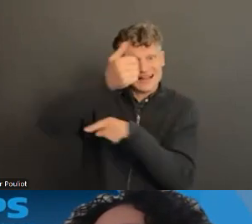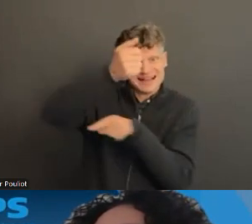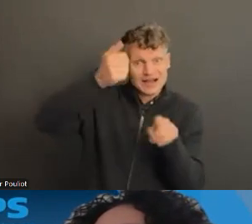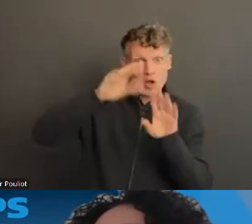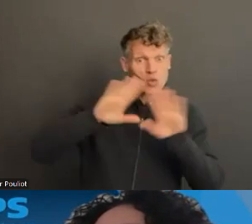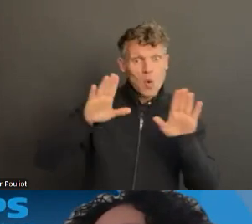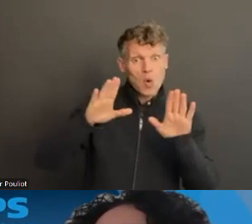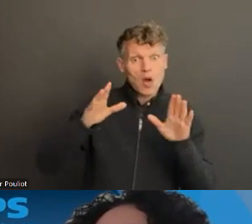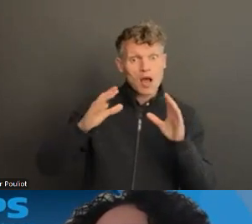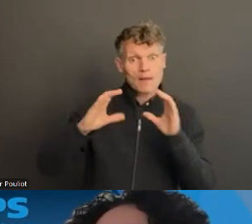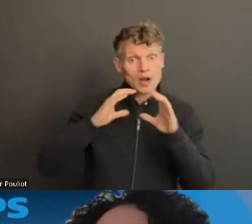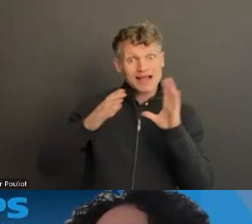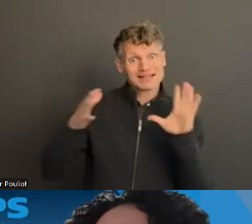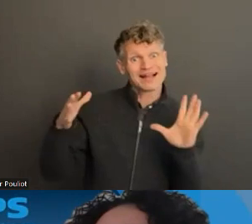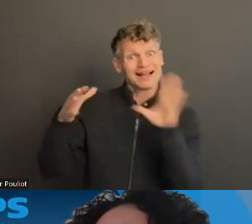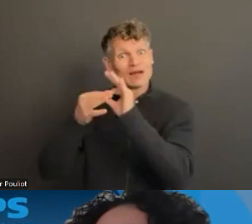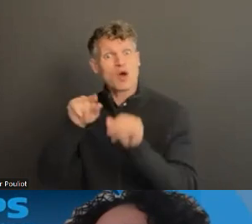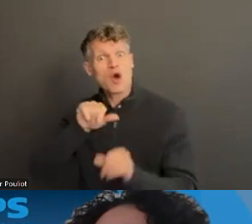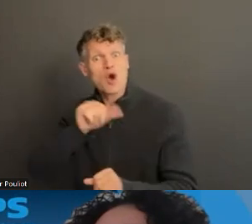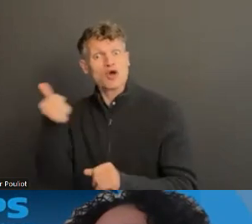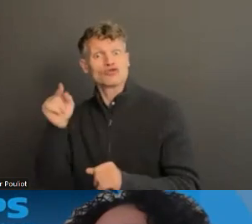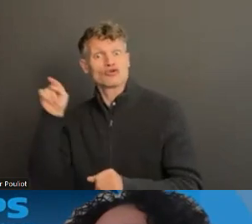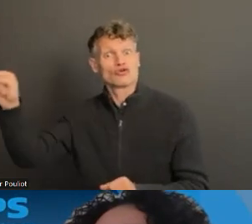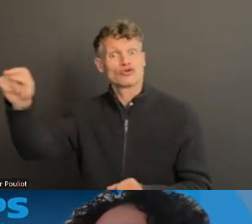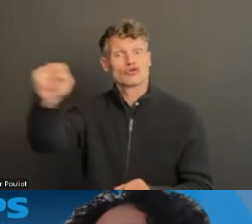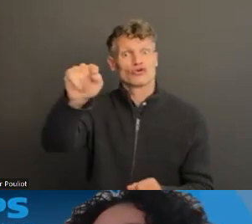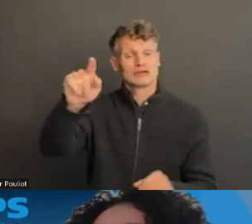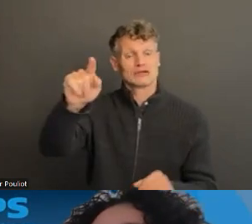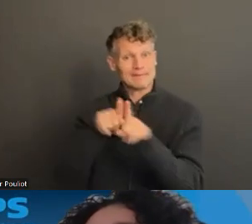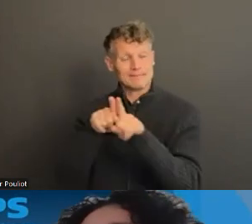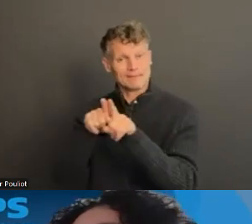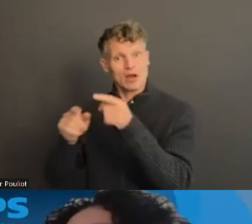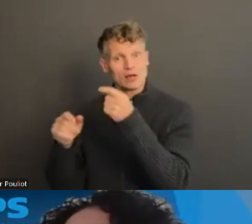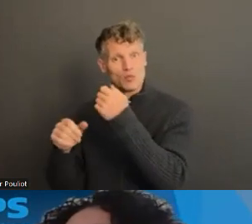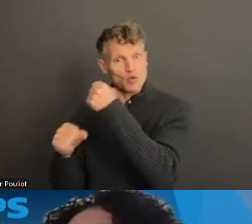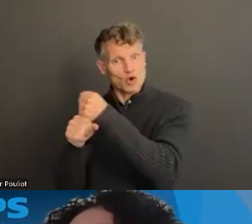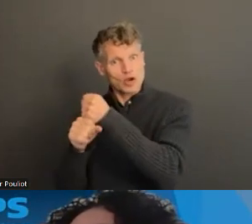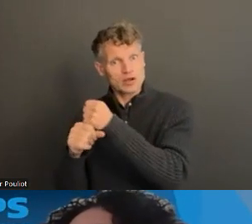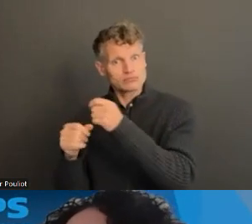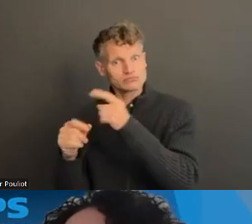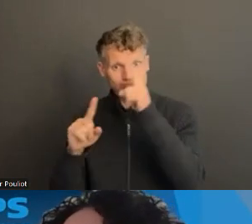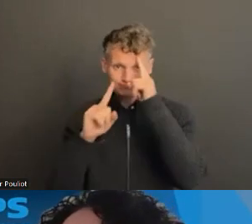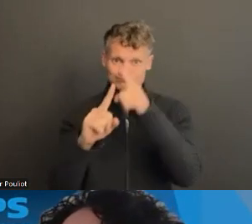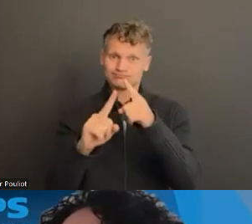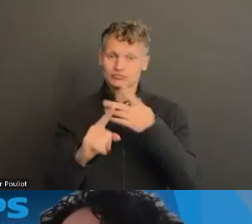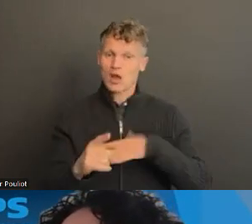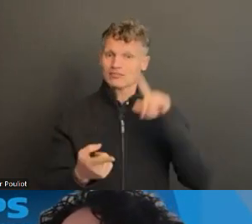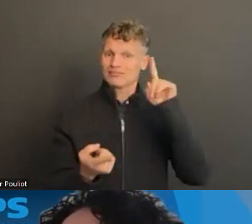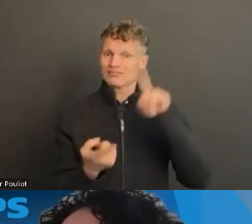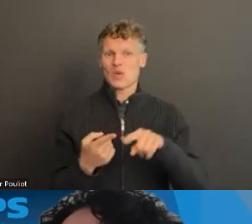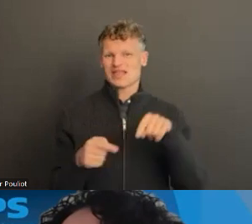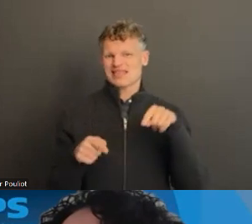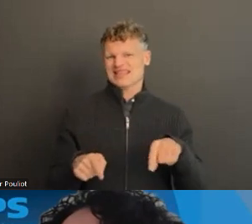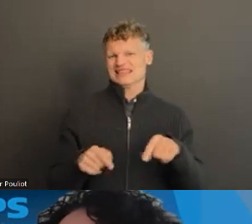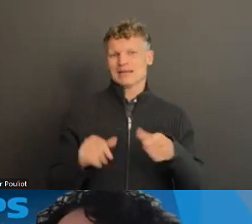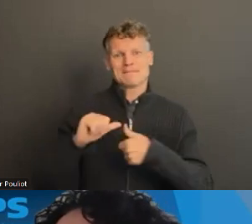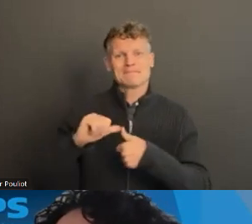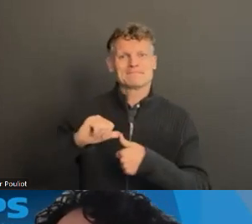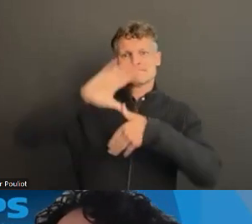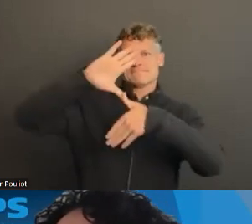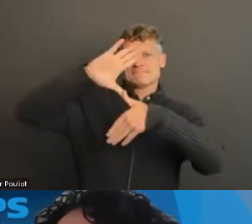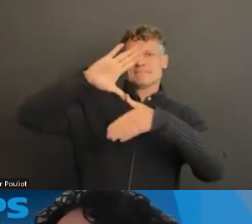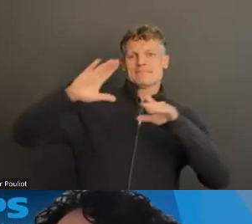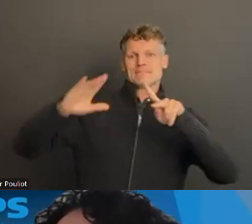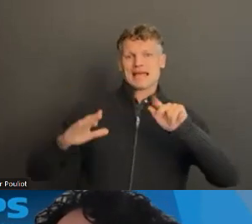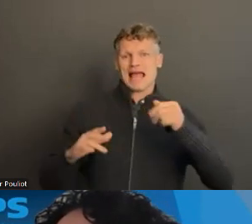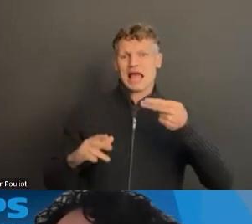los grupos que ya están trabajando con otros grupos. Así que esa es la primera sinergia que necesitamos para arrancar. Y ese es el primer paso que estamos trabajando